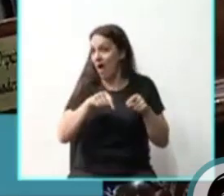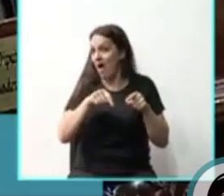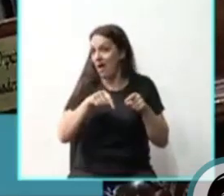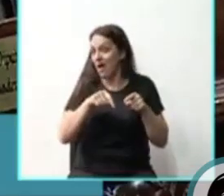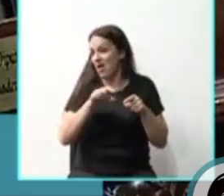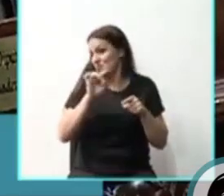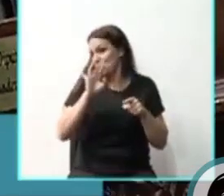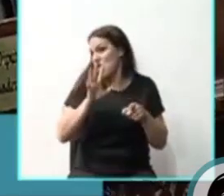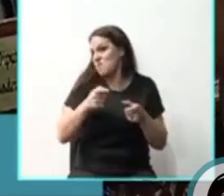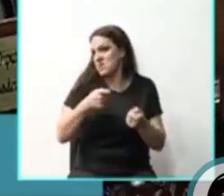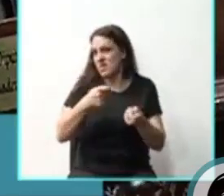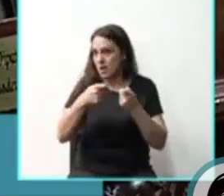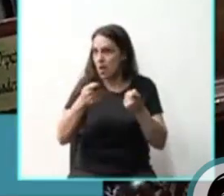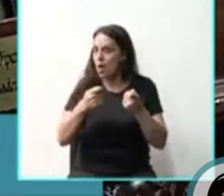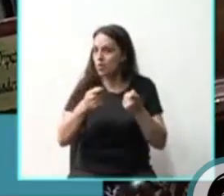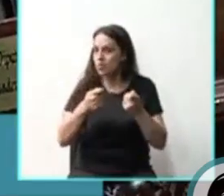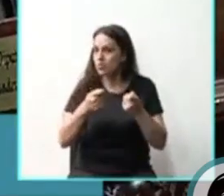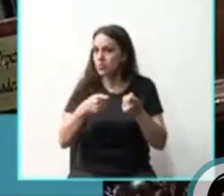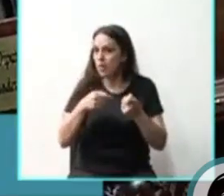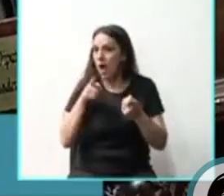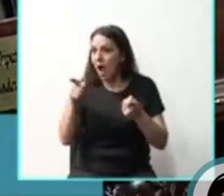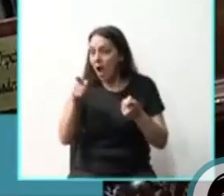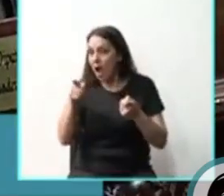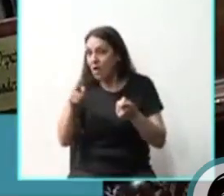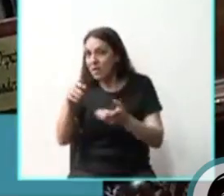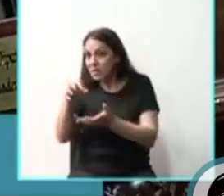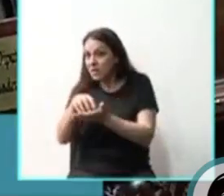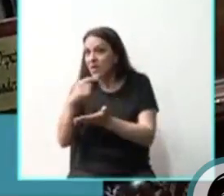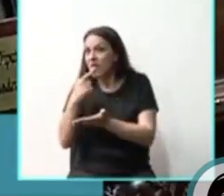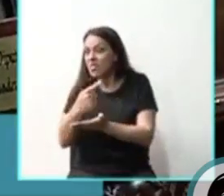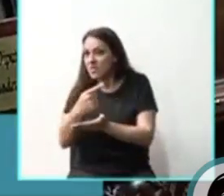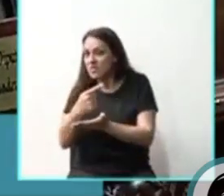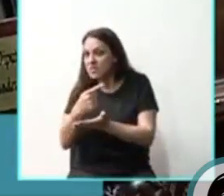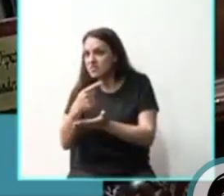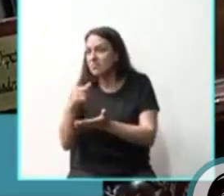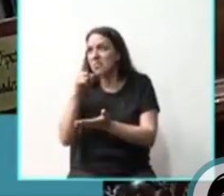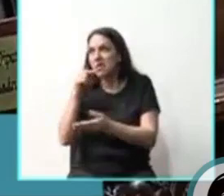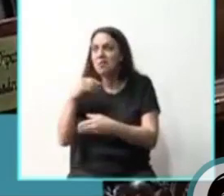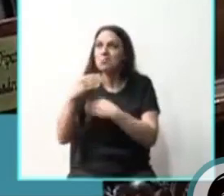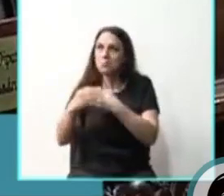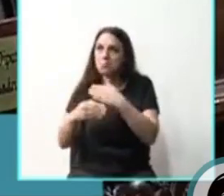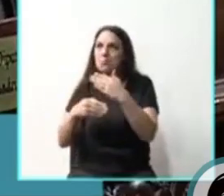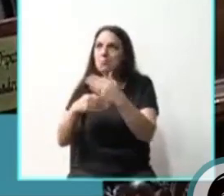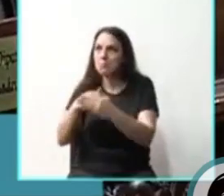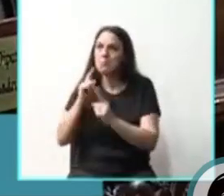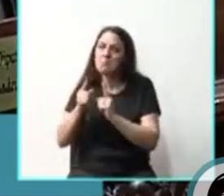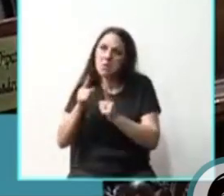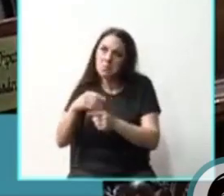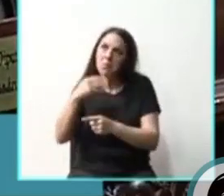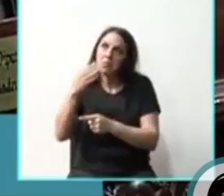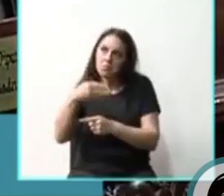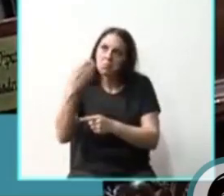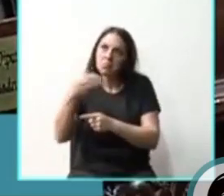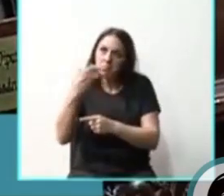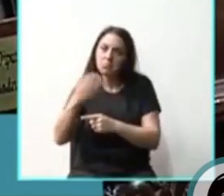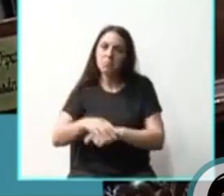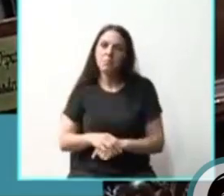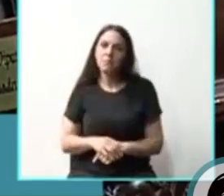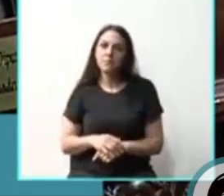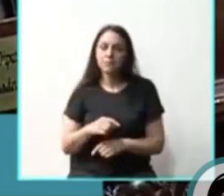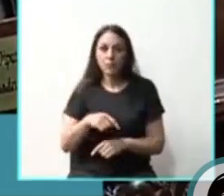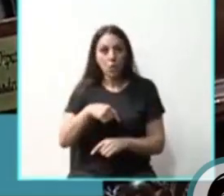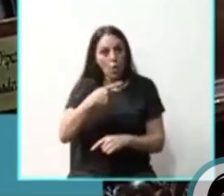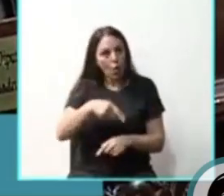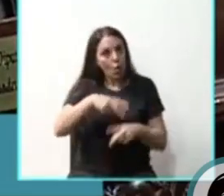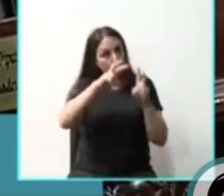puro negocio pero así lo siguen diciendo pasan pasan los días y lo siguen diciendo y hay otra cosa que